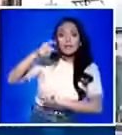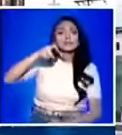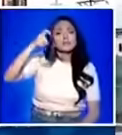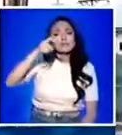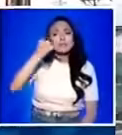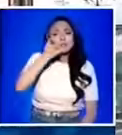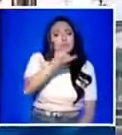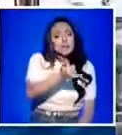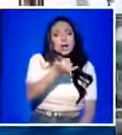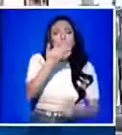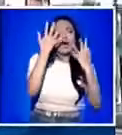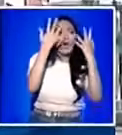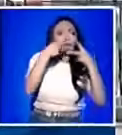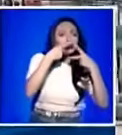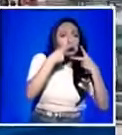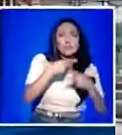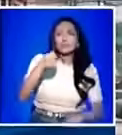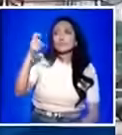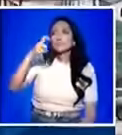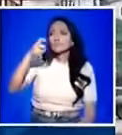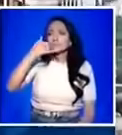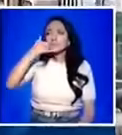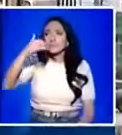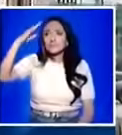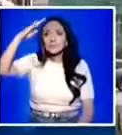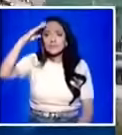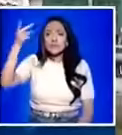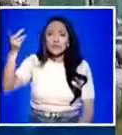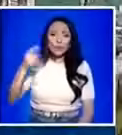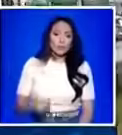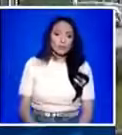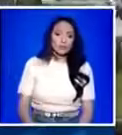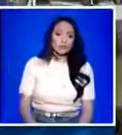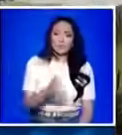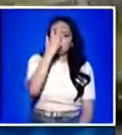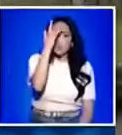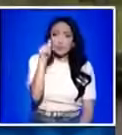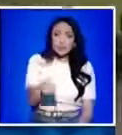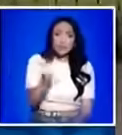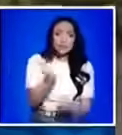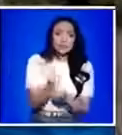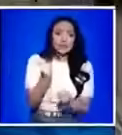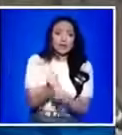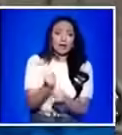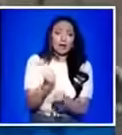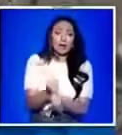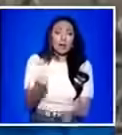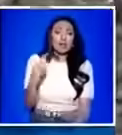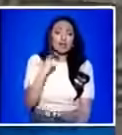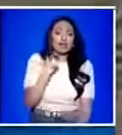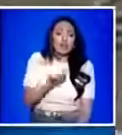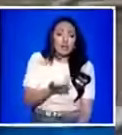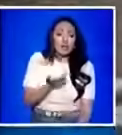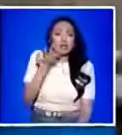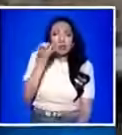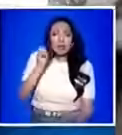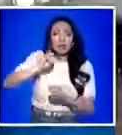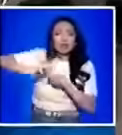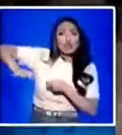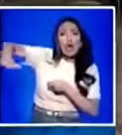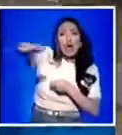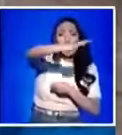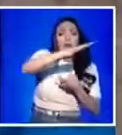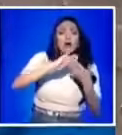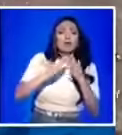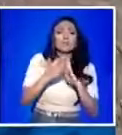Comuniquen a la EMOB, comuniquen a la policía, porque el trabajo que estamos haciendo queremos alcanzar a la mayoría de la comunidad